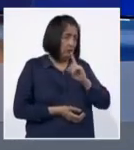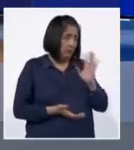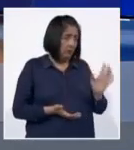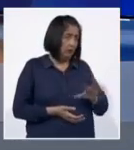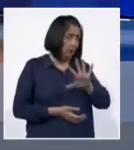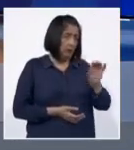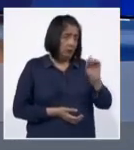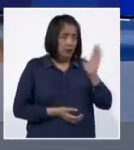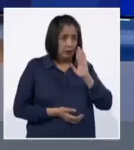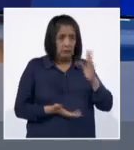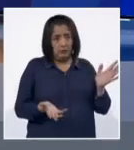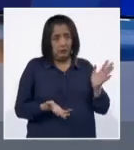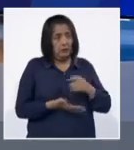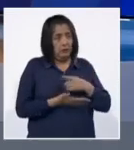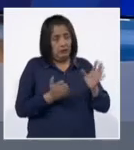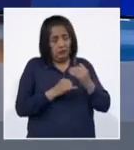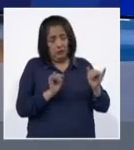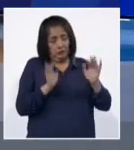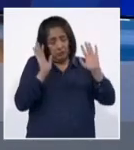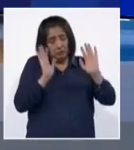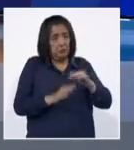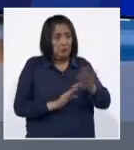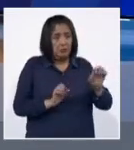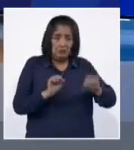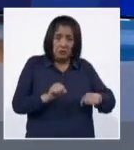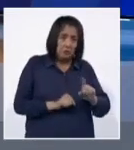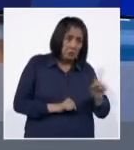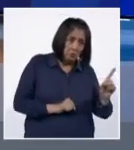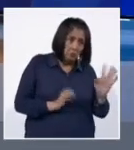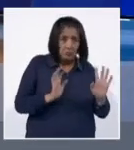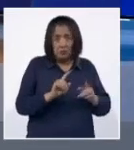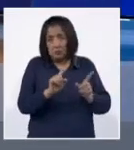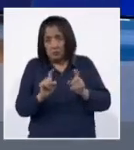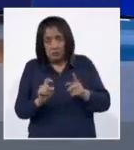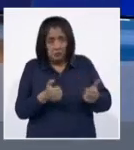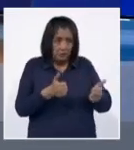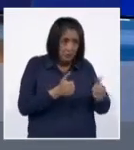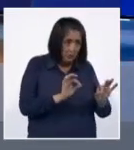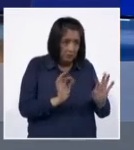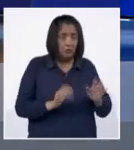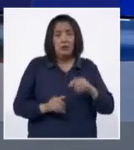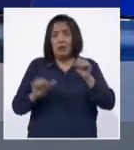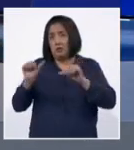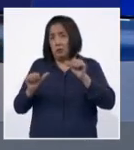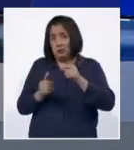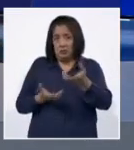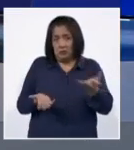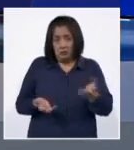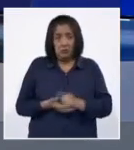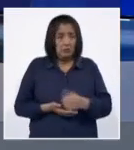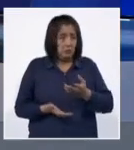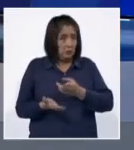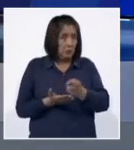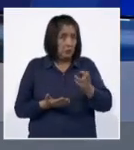y el 50% de la madre. Eso es independiente. Pero bueno, ¿es justo o no? Eso es lo que se preguntan todos. Bueno, surge la duda sobre si esto ocurre de